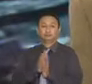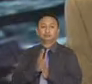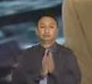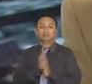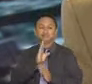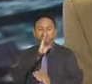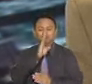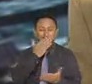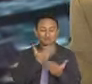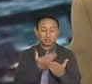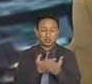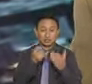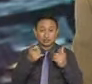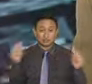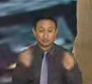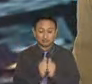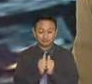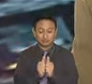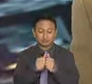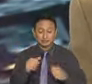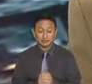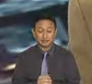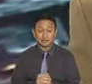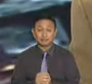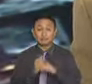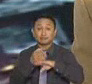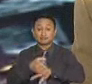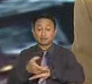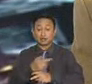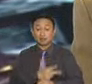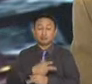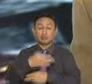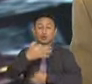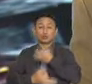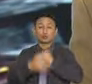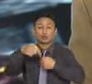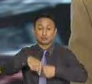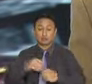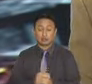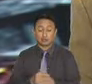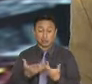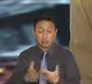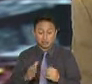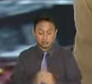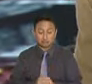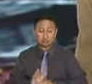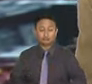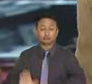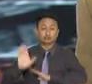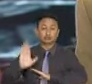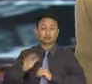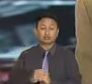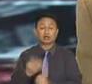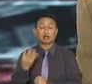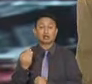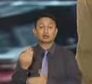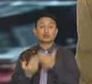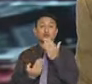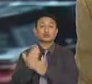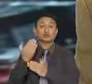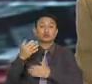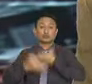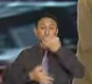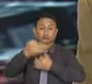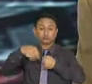y siempre agradecidos por su compañía en las próximas horas el consejo de la judicatura tiene previsto posesionar a catorce nuevos jueces